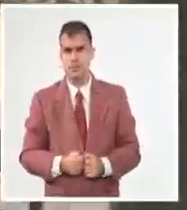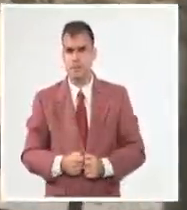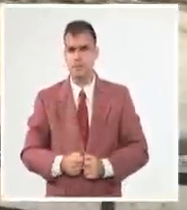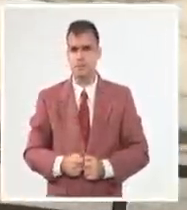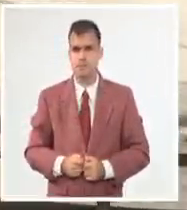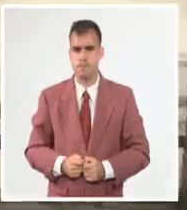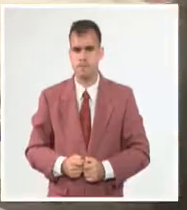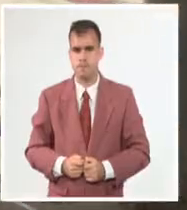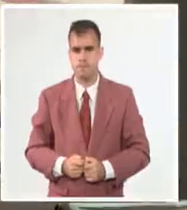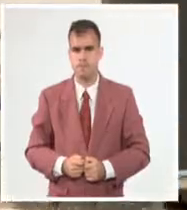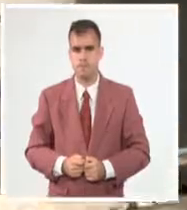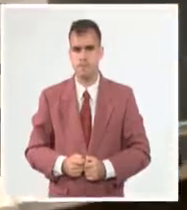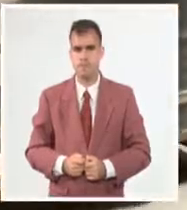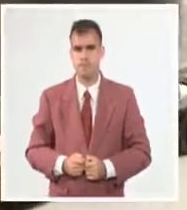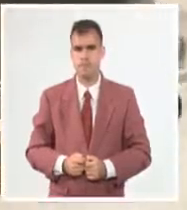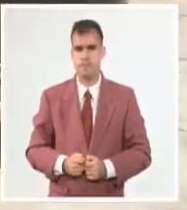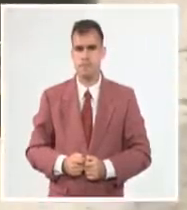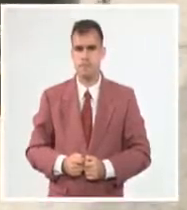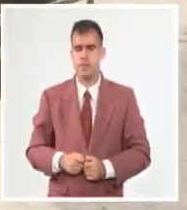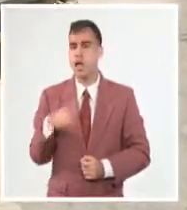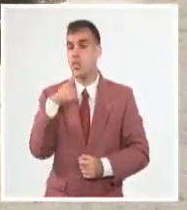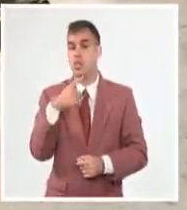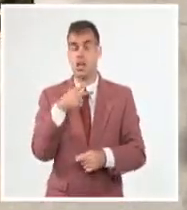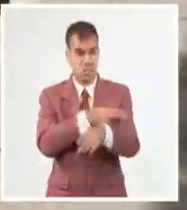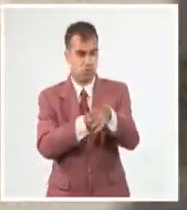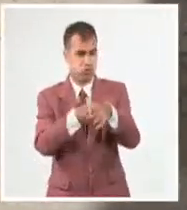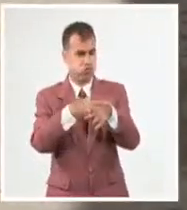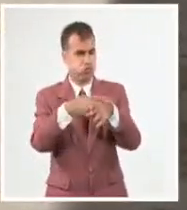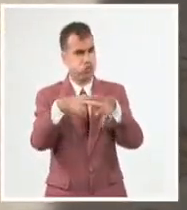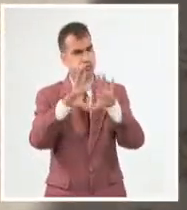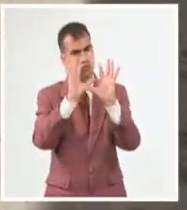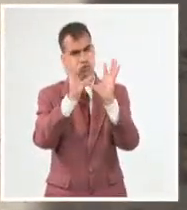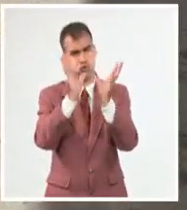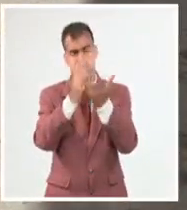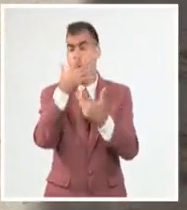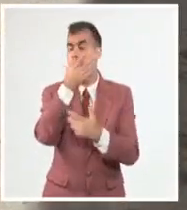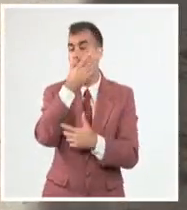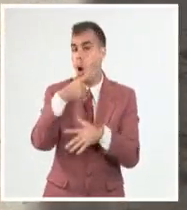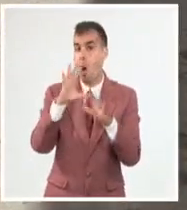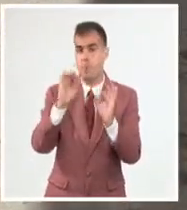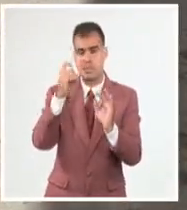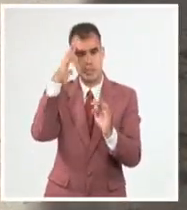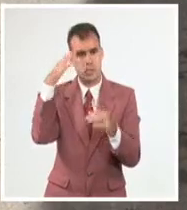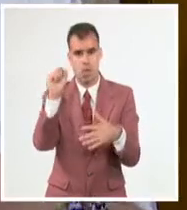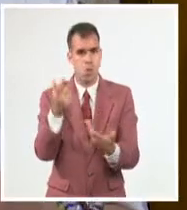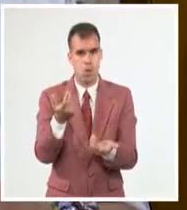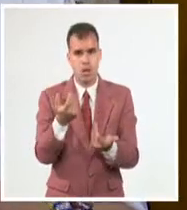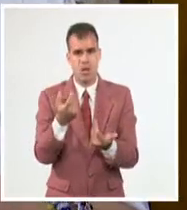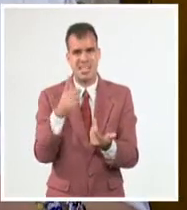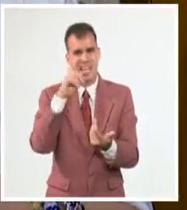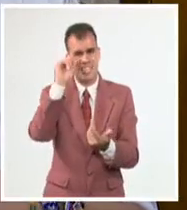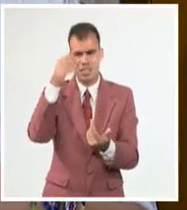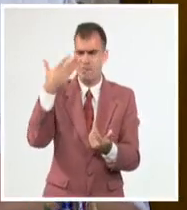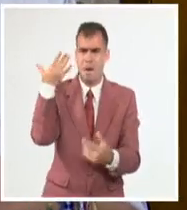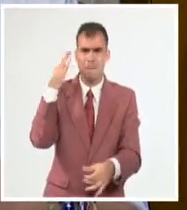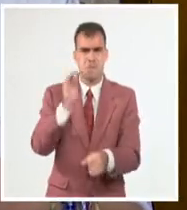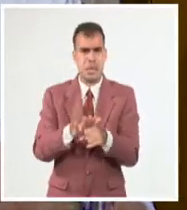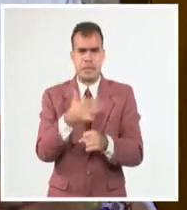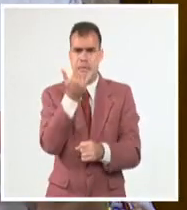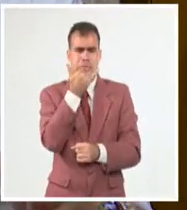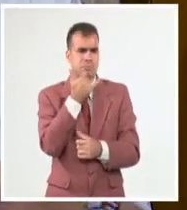historias desde aquellos jóvenes transgresores de la ley que pudieron darse cuenta cuánto mal se hacían en primer lugar a ellos